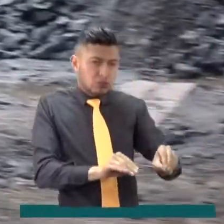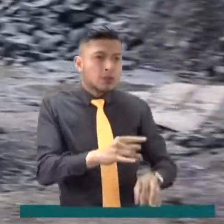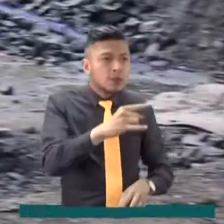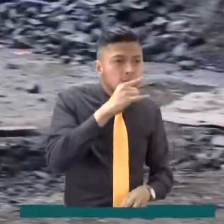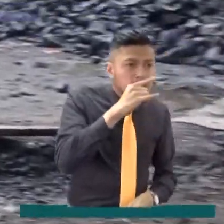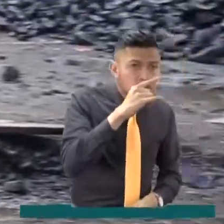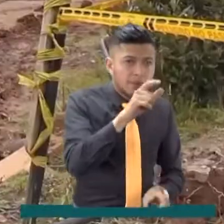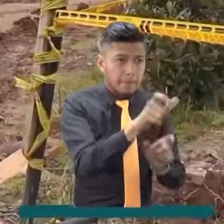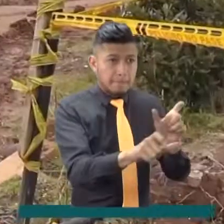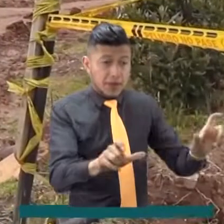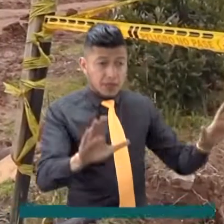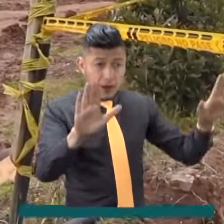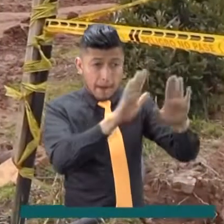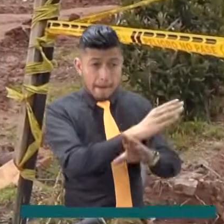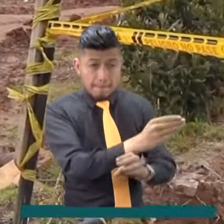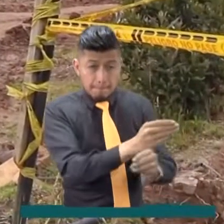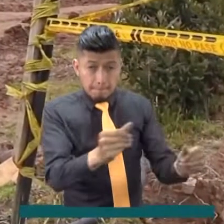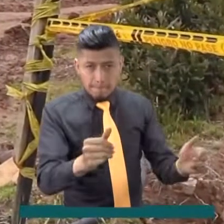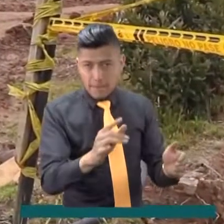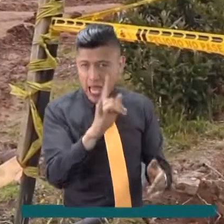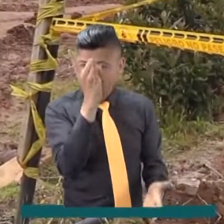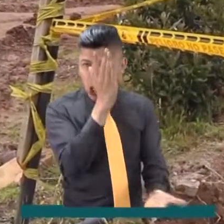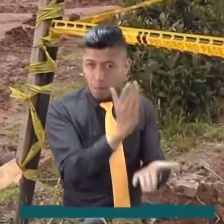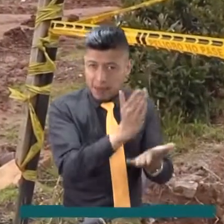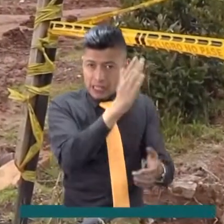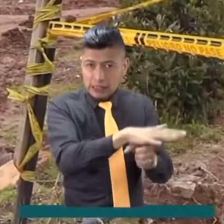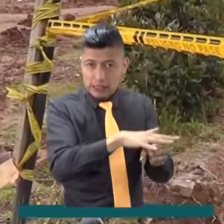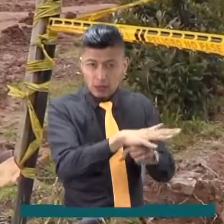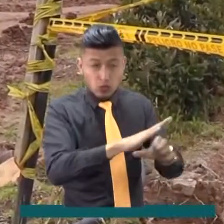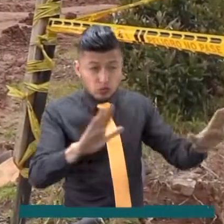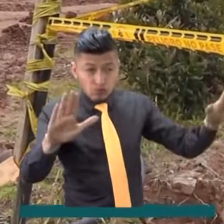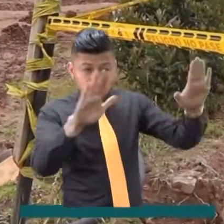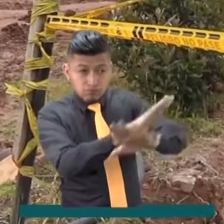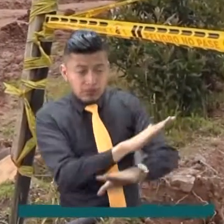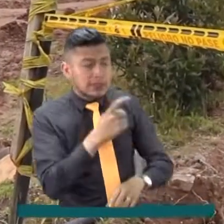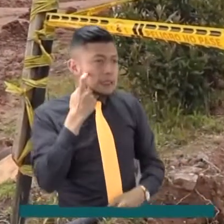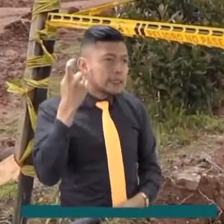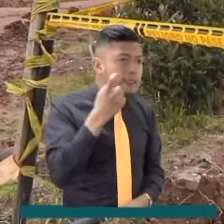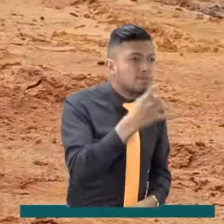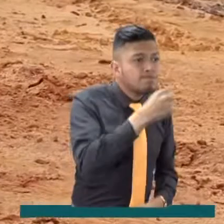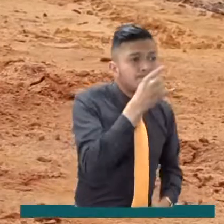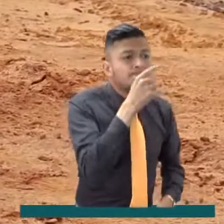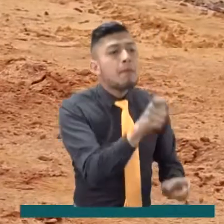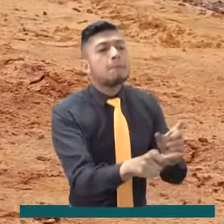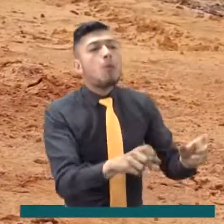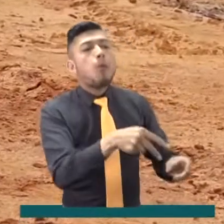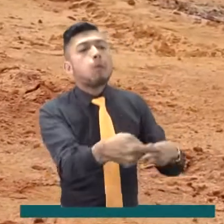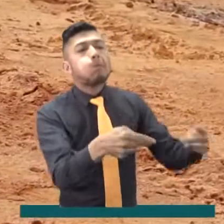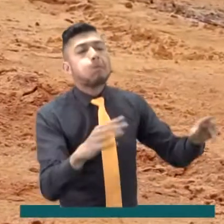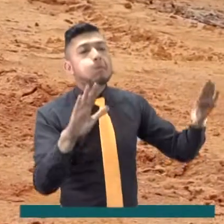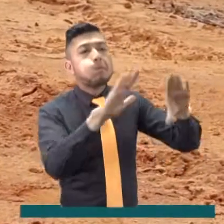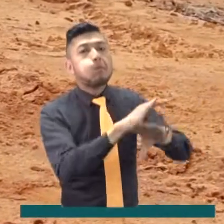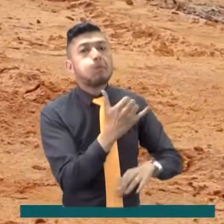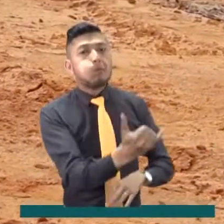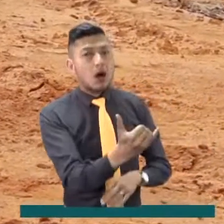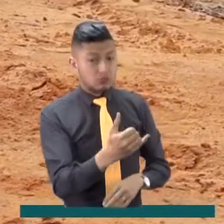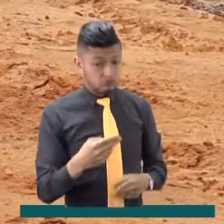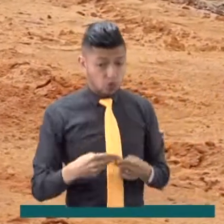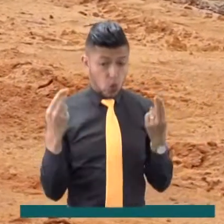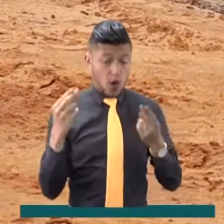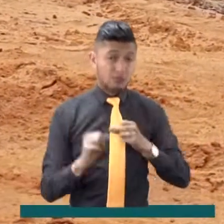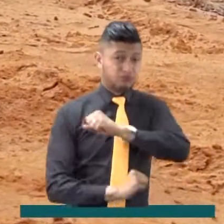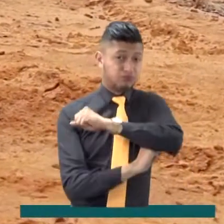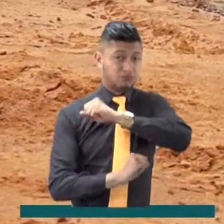buscar heridos y desaparecidos luego de una emergencia se ha convertido en uno de los pilares del Cuerpo de Bomberos de Tunja, a tal punto que